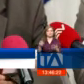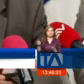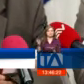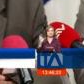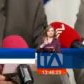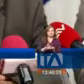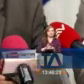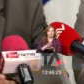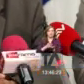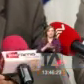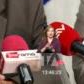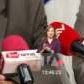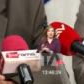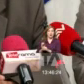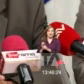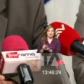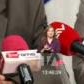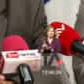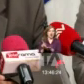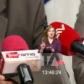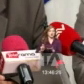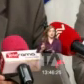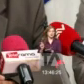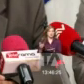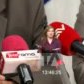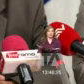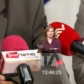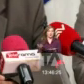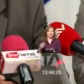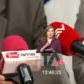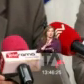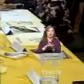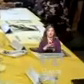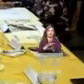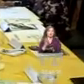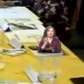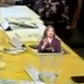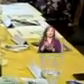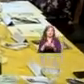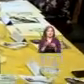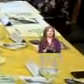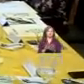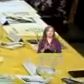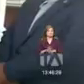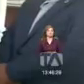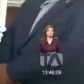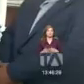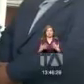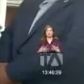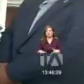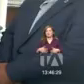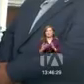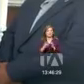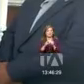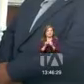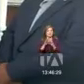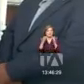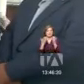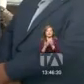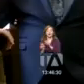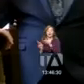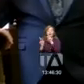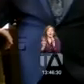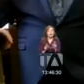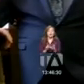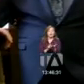asignaciones para poder cumplir las obligaciones. Hemos recibido 150 mil dólares. Lo que representa un grave problema, pues la comisión planeaba que de